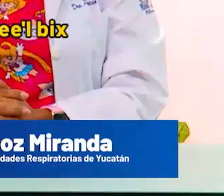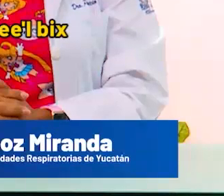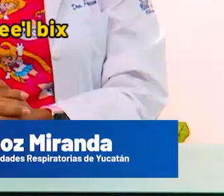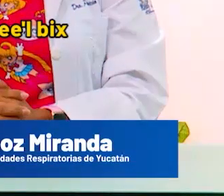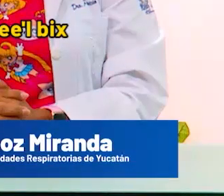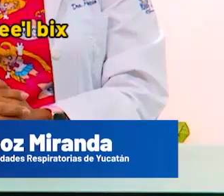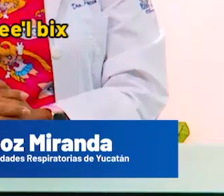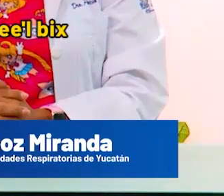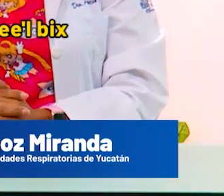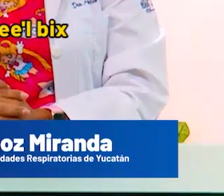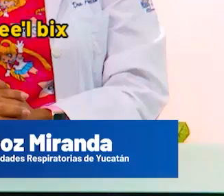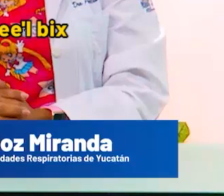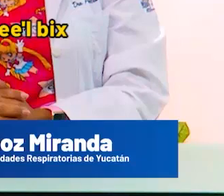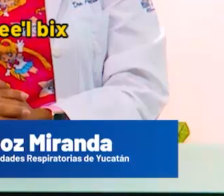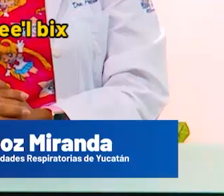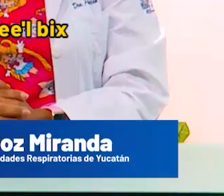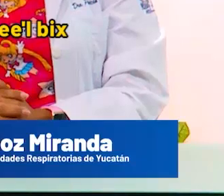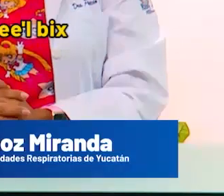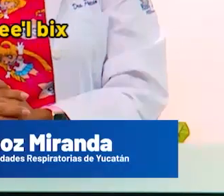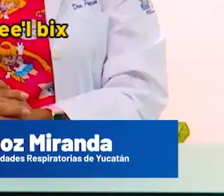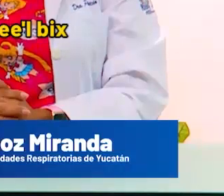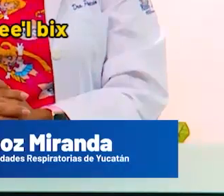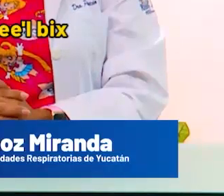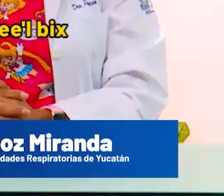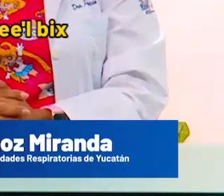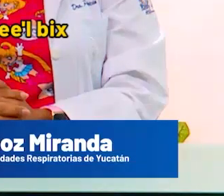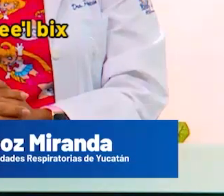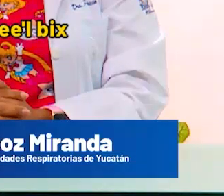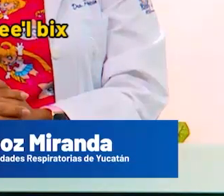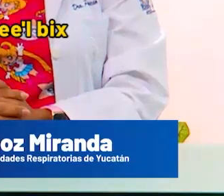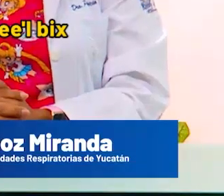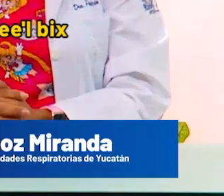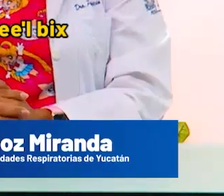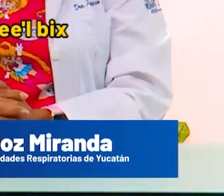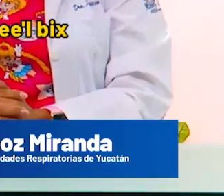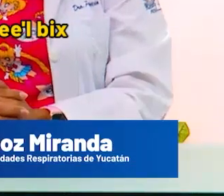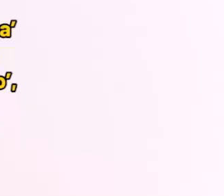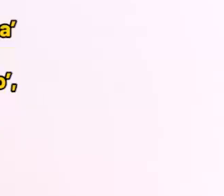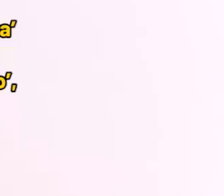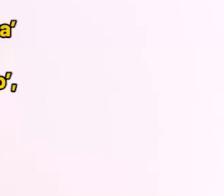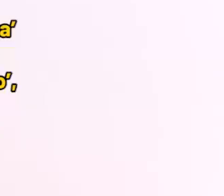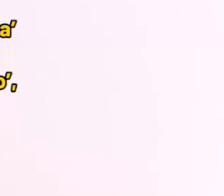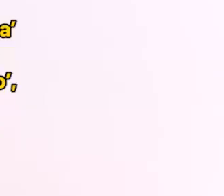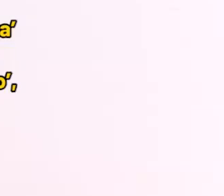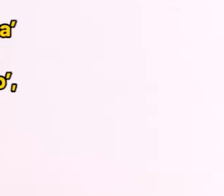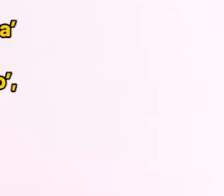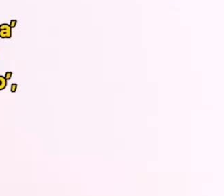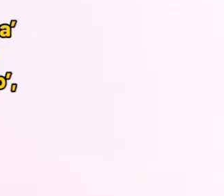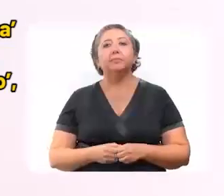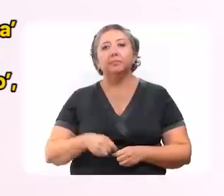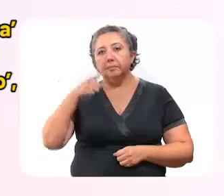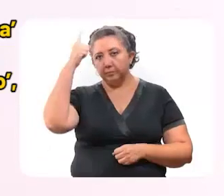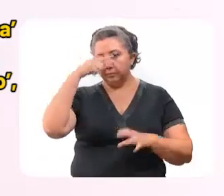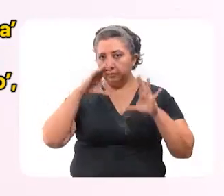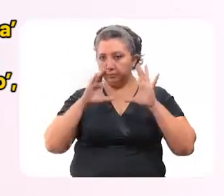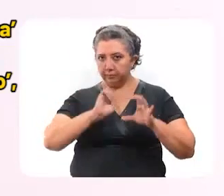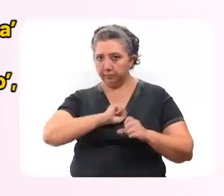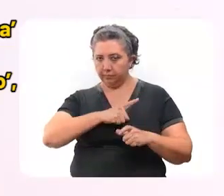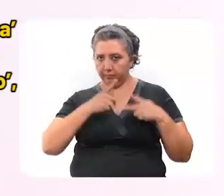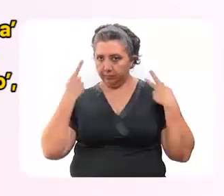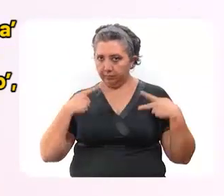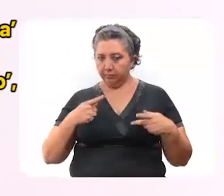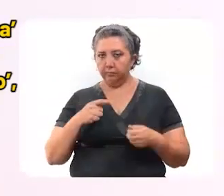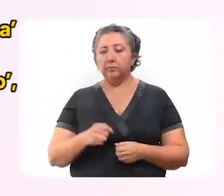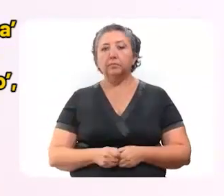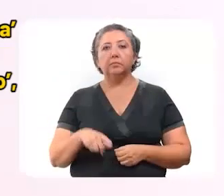Buenas tardes. Nos permitimos dar el informe diario relacionado con el COVID-19. Adelante, doctora. Gracias, doctora. Buenas tardes. Para cuidar la salud de la